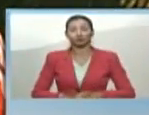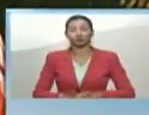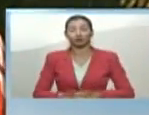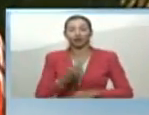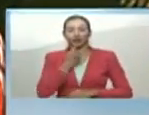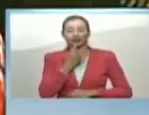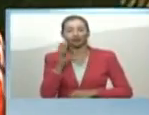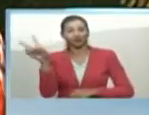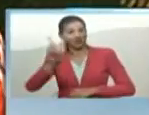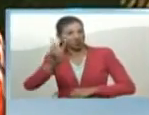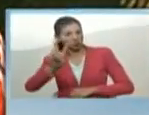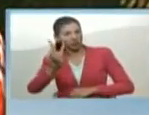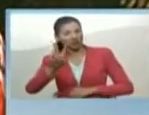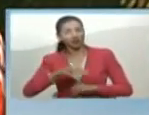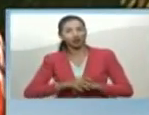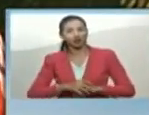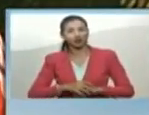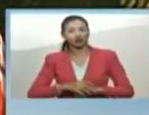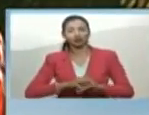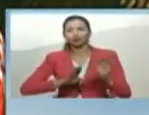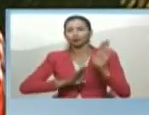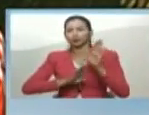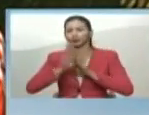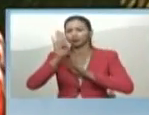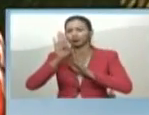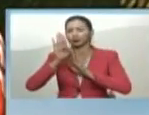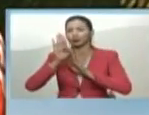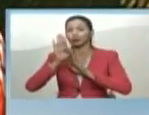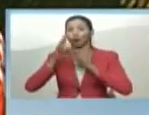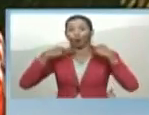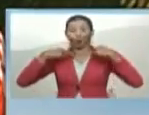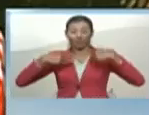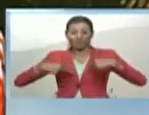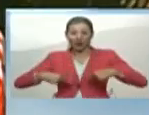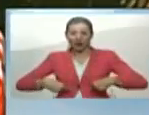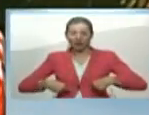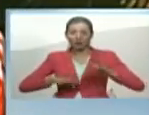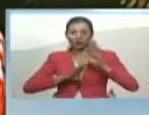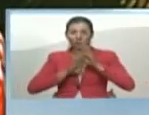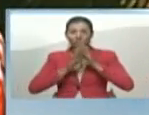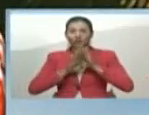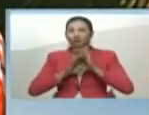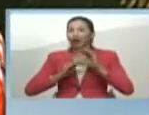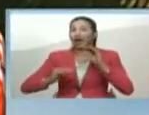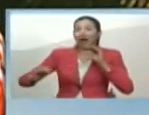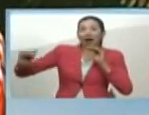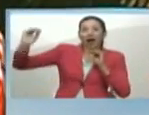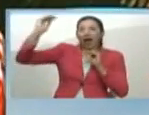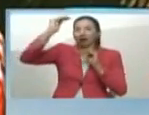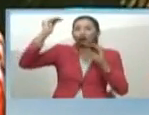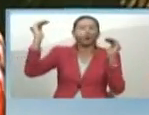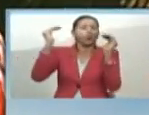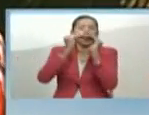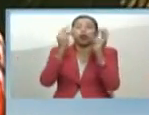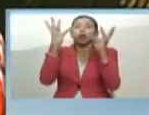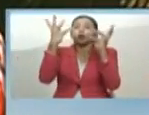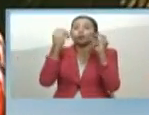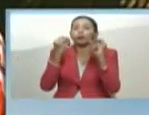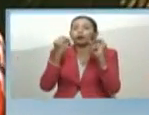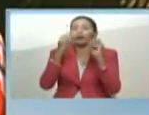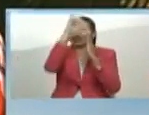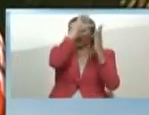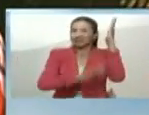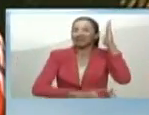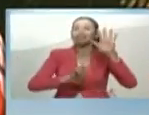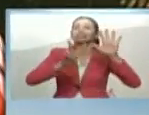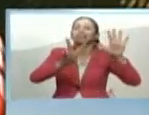Venezuela con un desarrollo humano Alto Como el país número 71